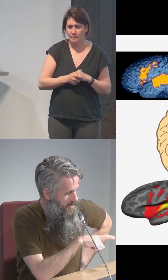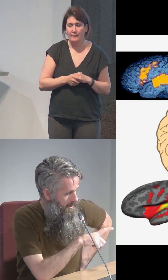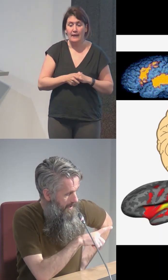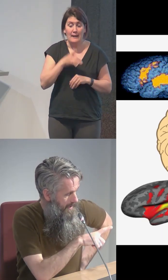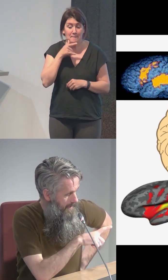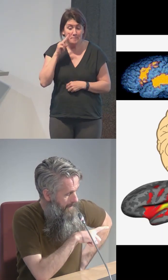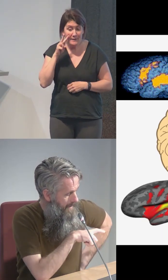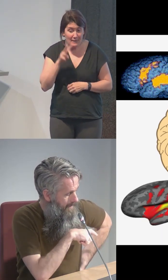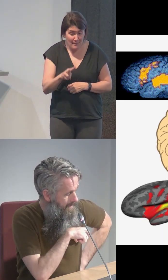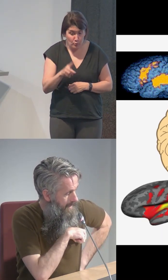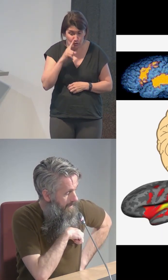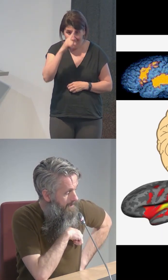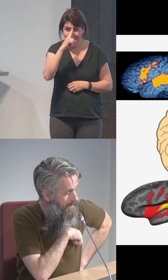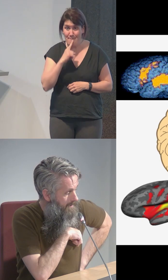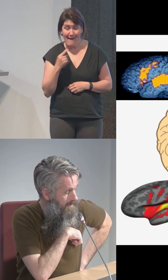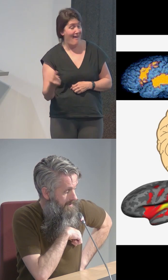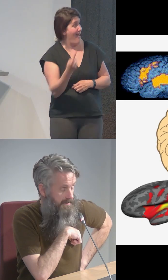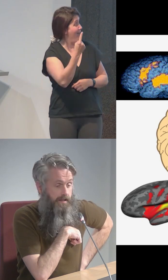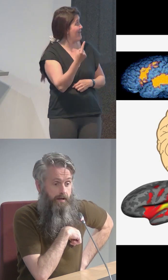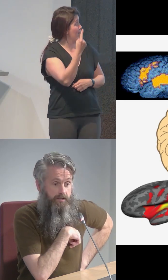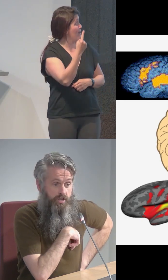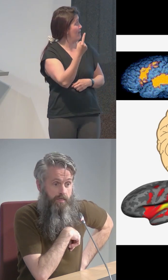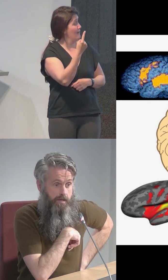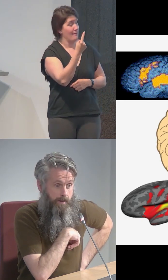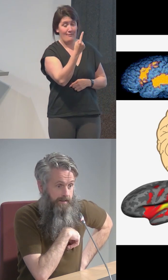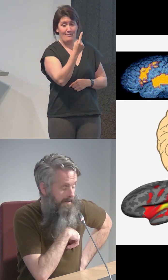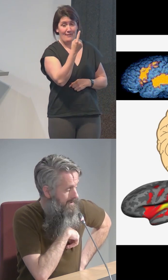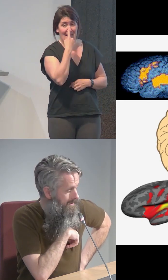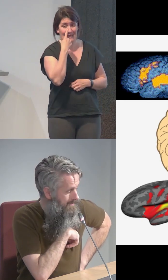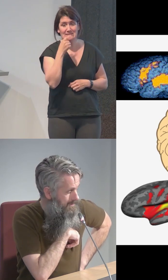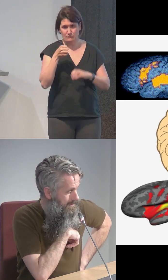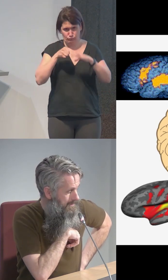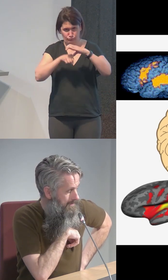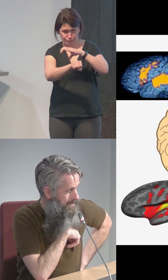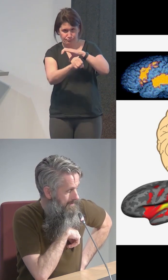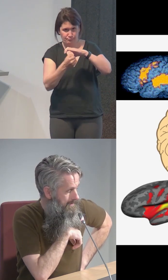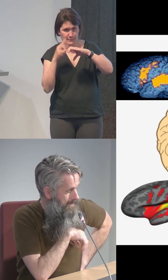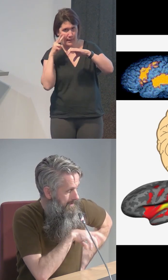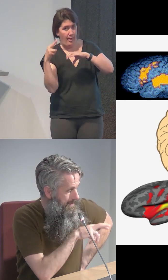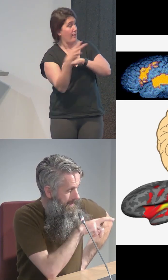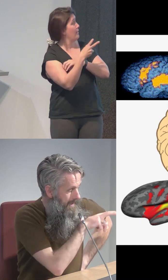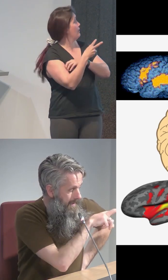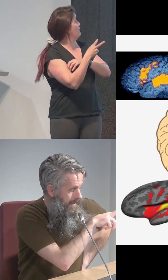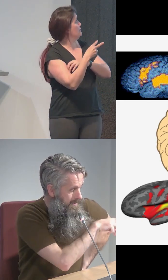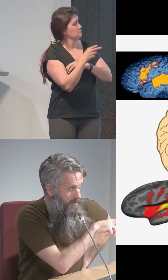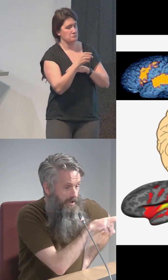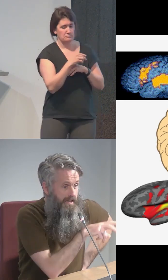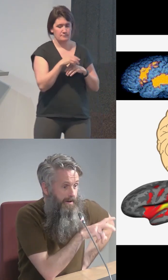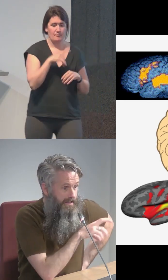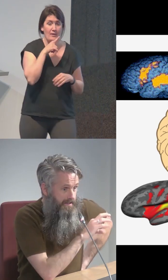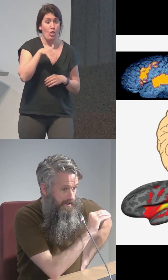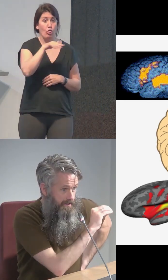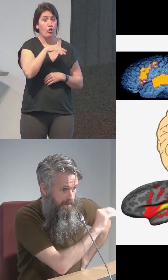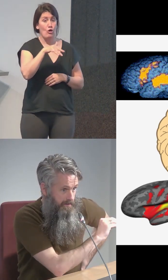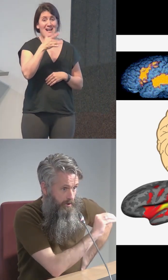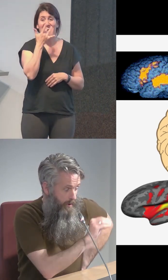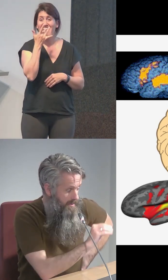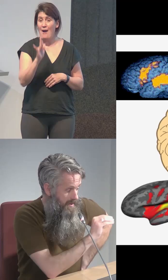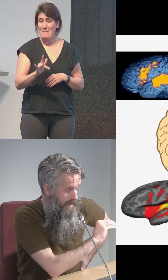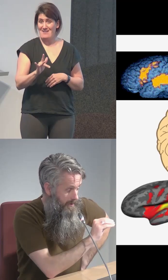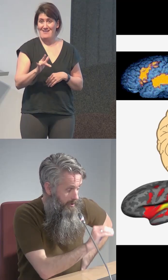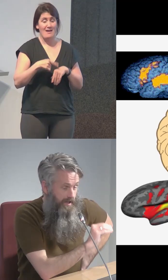Y vemos en la imagen de arriba, que es de resonancia magnética, que las zonas